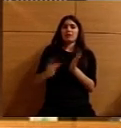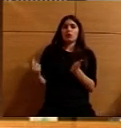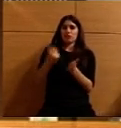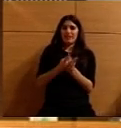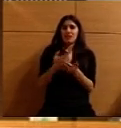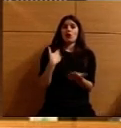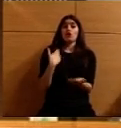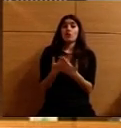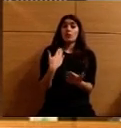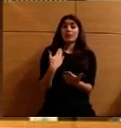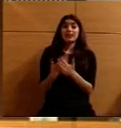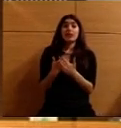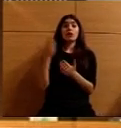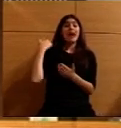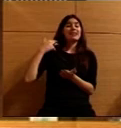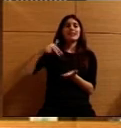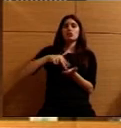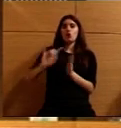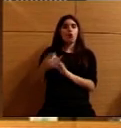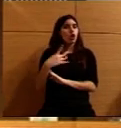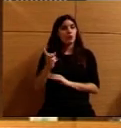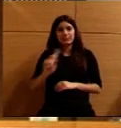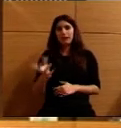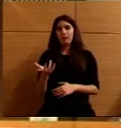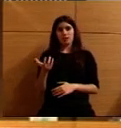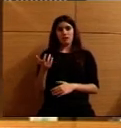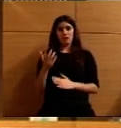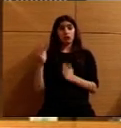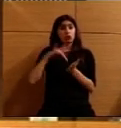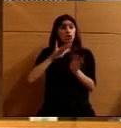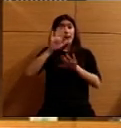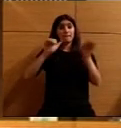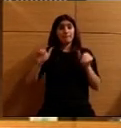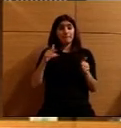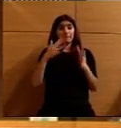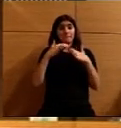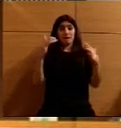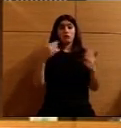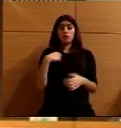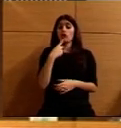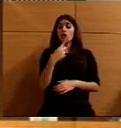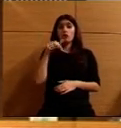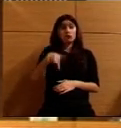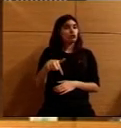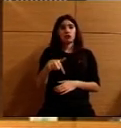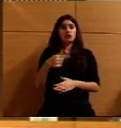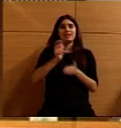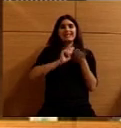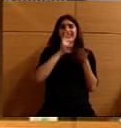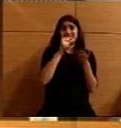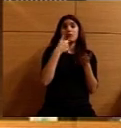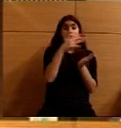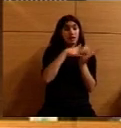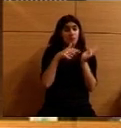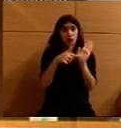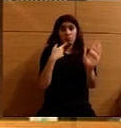la documentación no estaba en el momento de la convocatoria del Pleno. Y no solo lo digo yo, sino también lo dice el secretario en